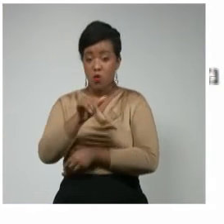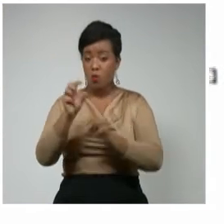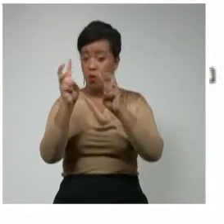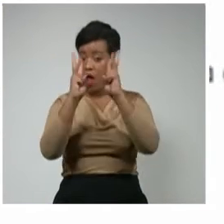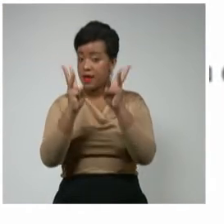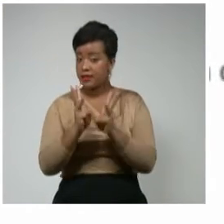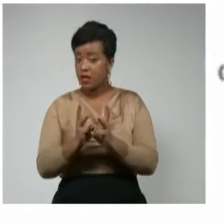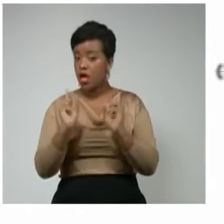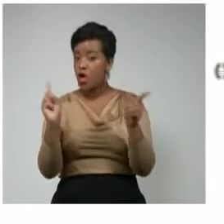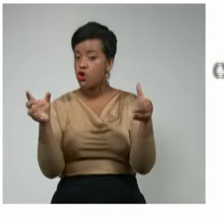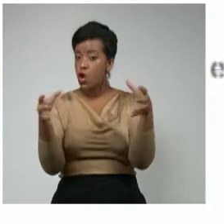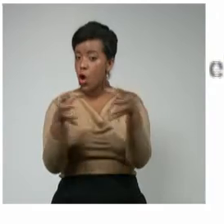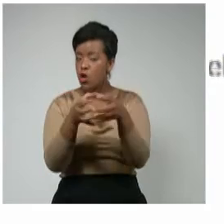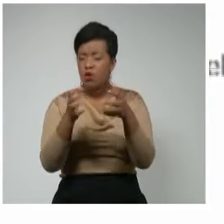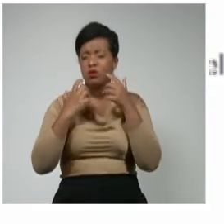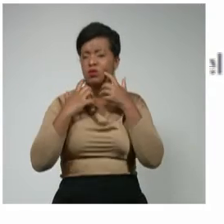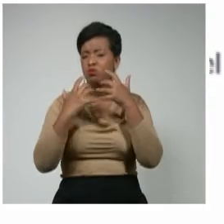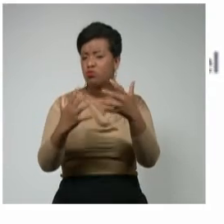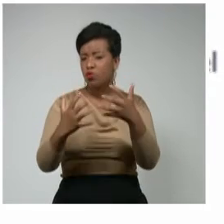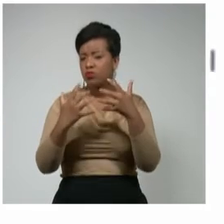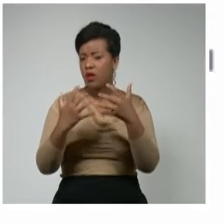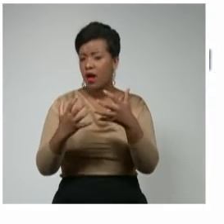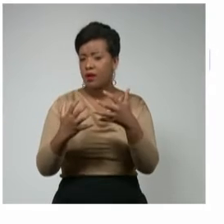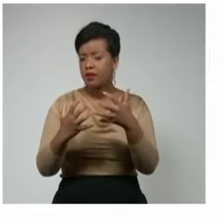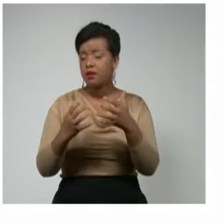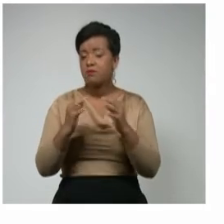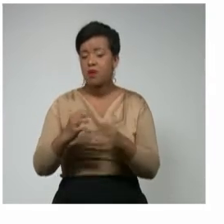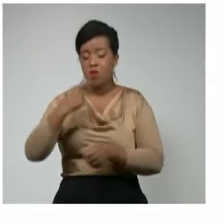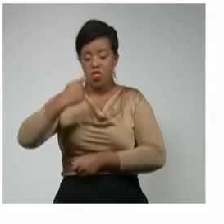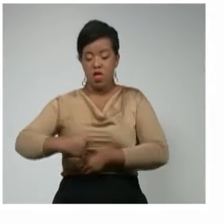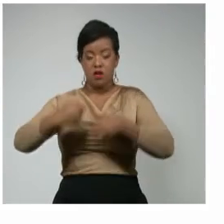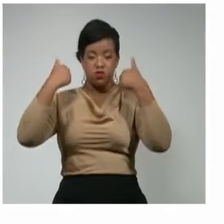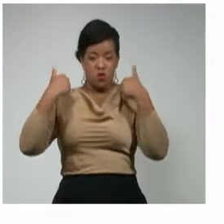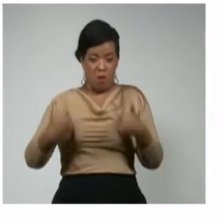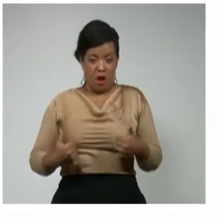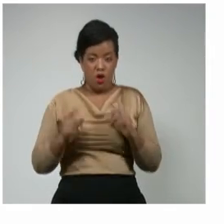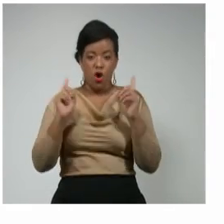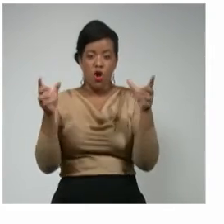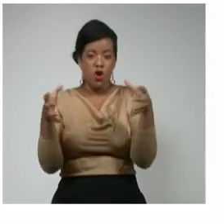segmento de alto nivel del consejo de derechos humanos en su período de sesiones 46